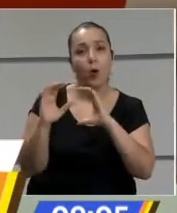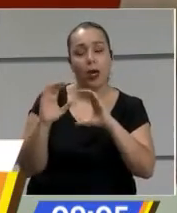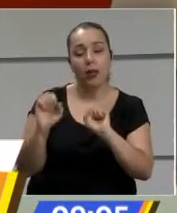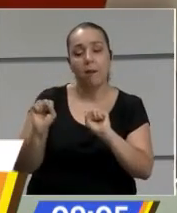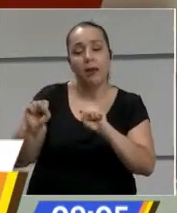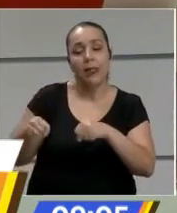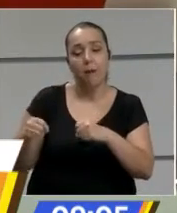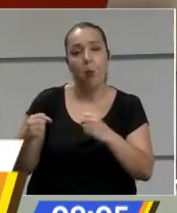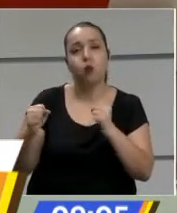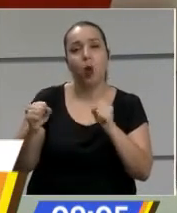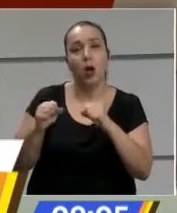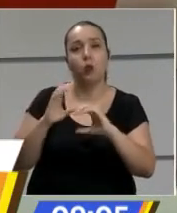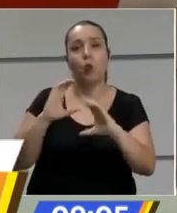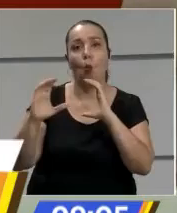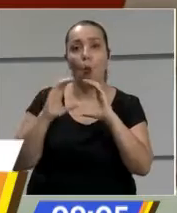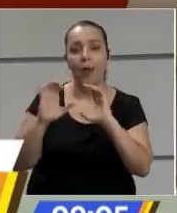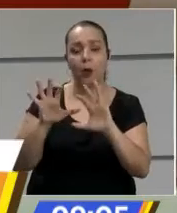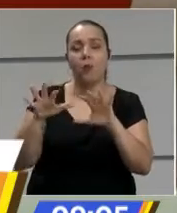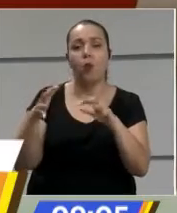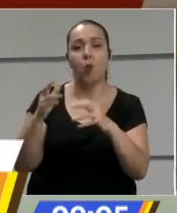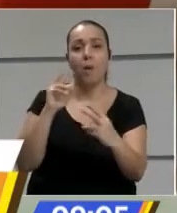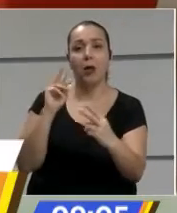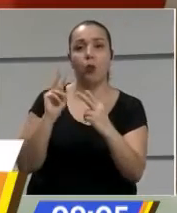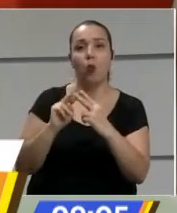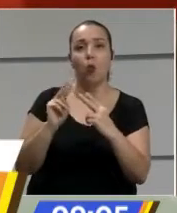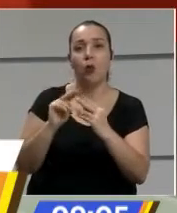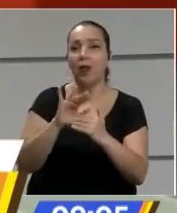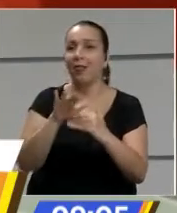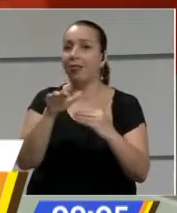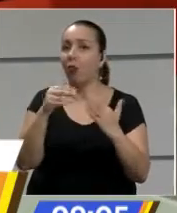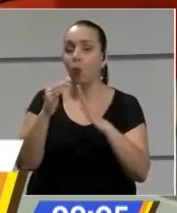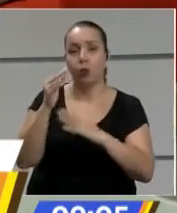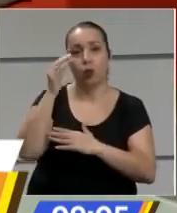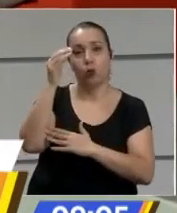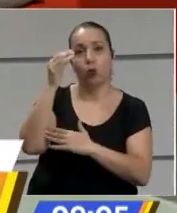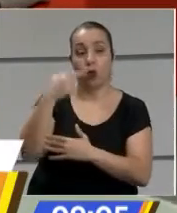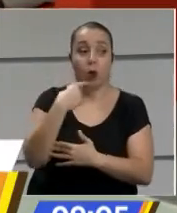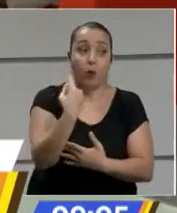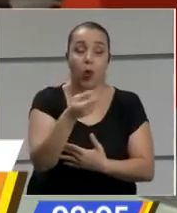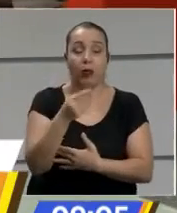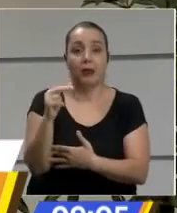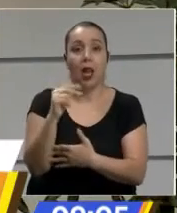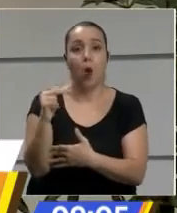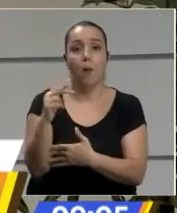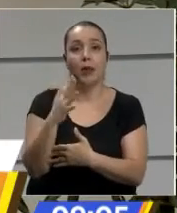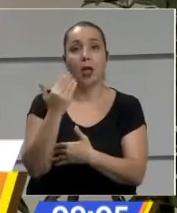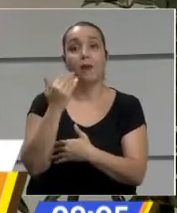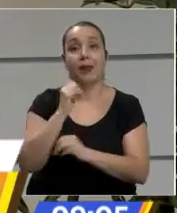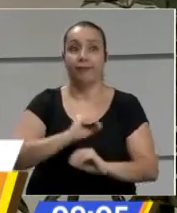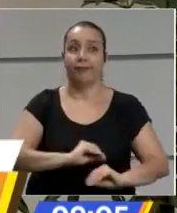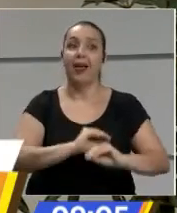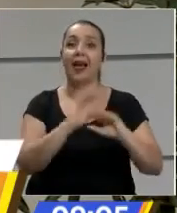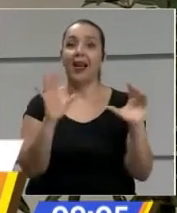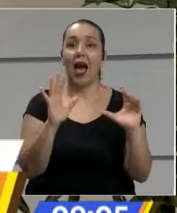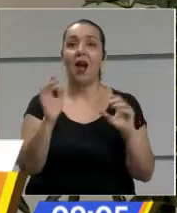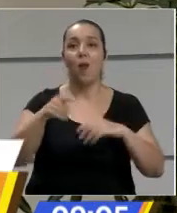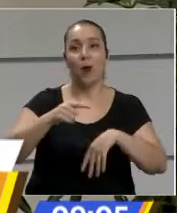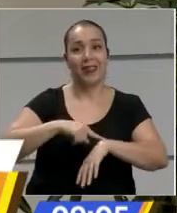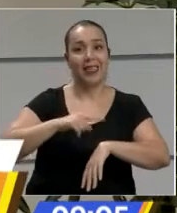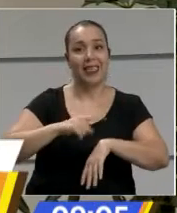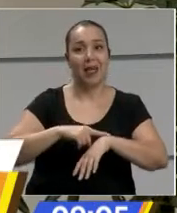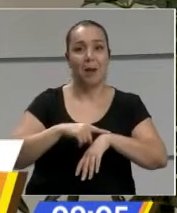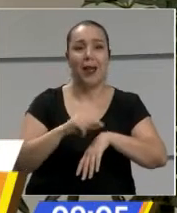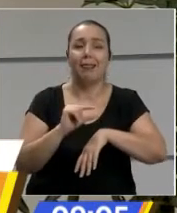Y para poder comunicarnos debemos de conocer todas las culturas, como bien lo dice la compañera, todas las culturas que tenemos. Claro, el espacio se